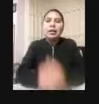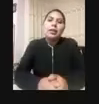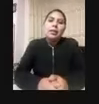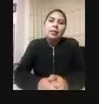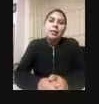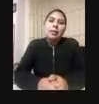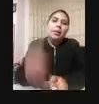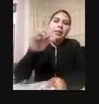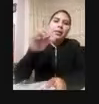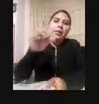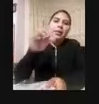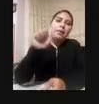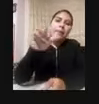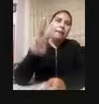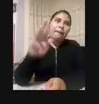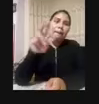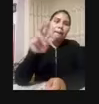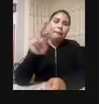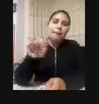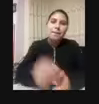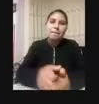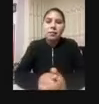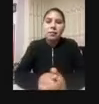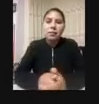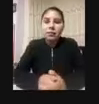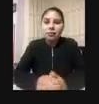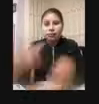con la siguiente expositora, la licenciada